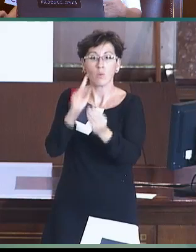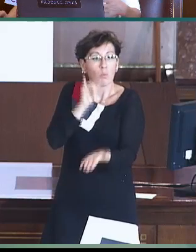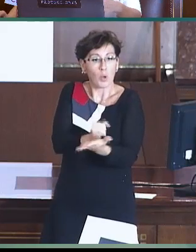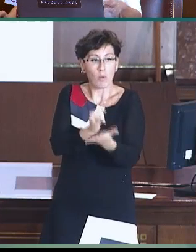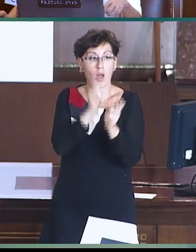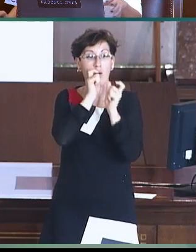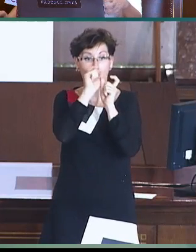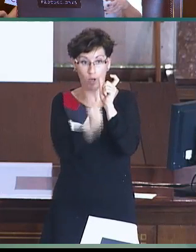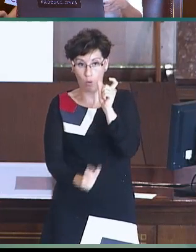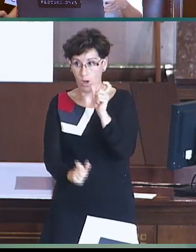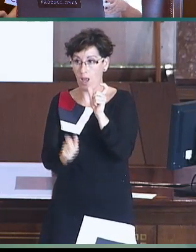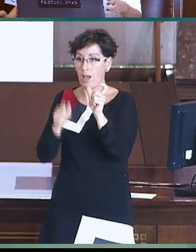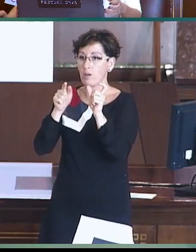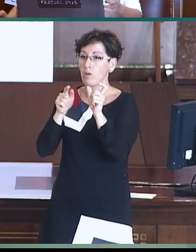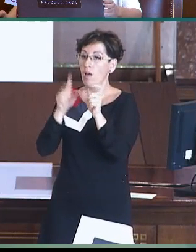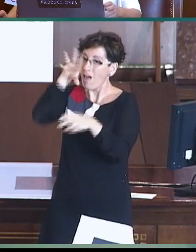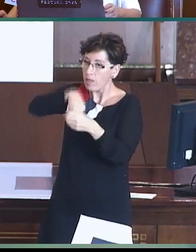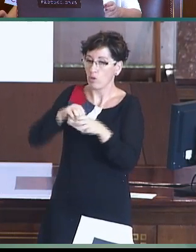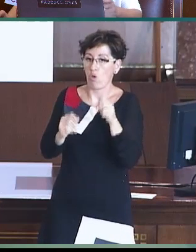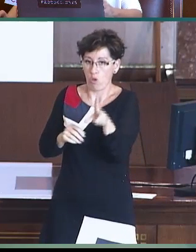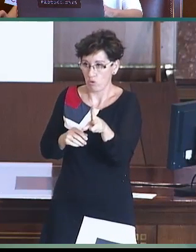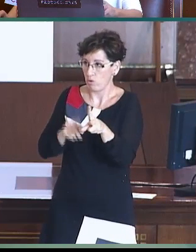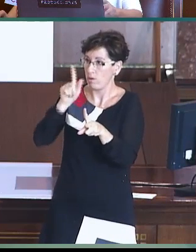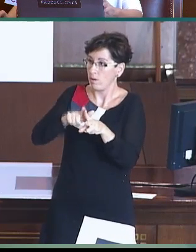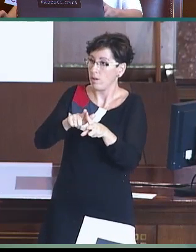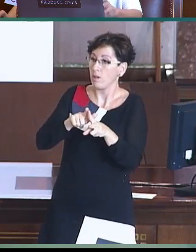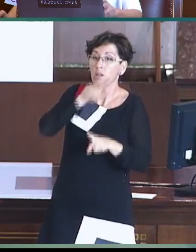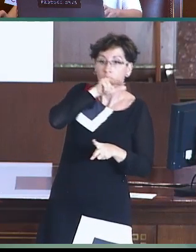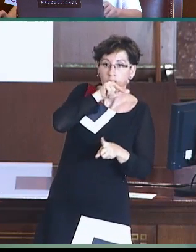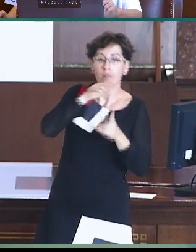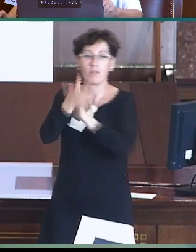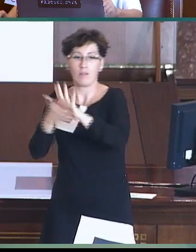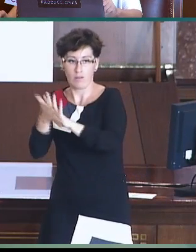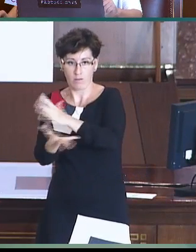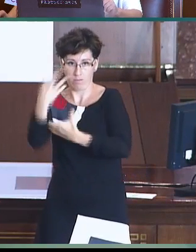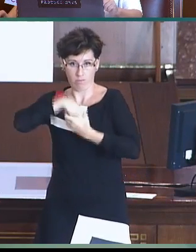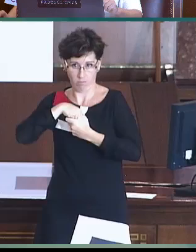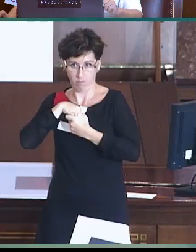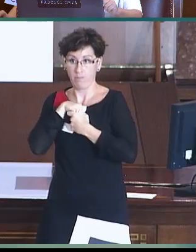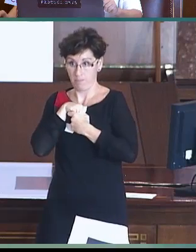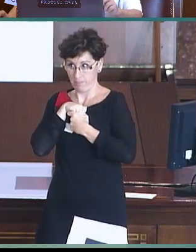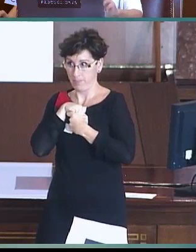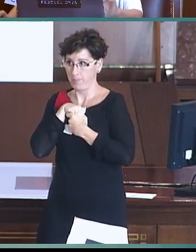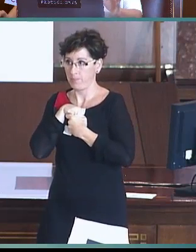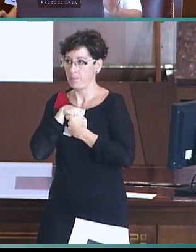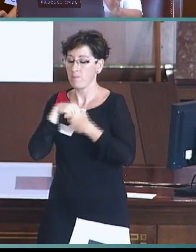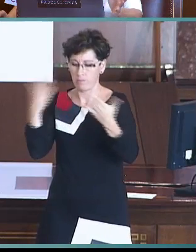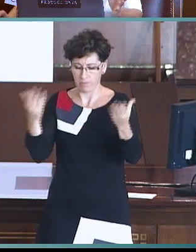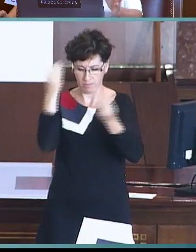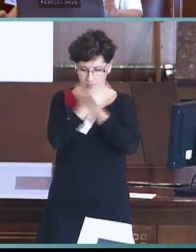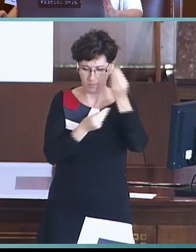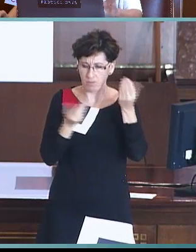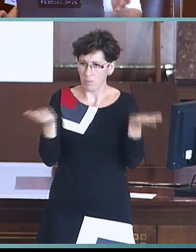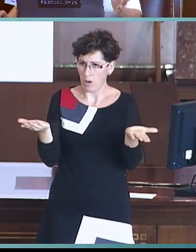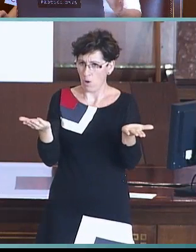que fuera, por un lado, de lengua castellana y también que fuera de lengua de signos. Nos planteamos, ¿podríamos